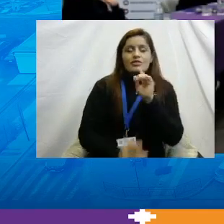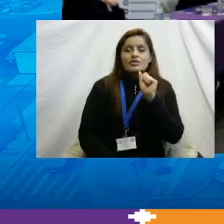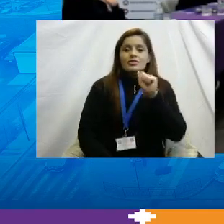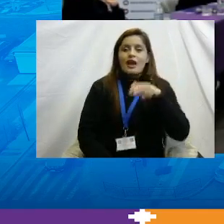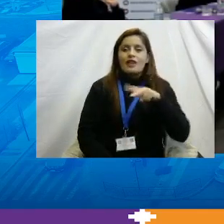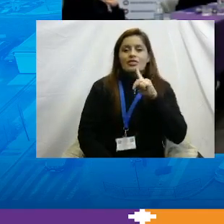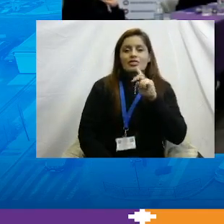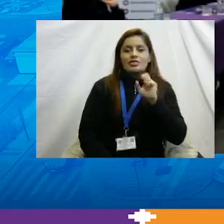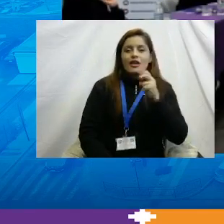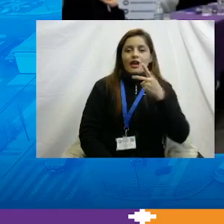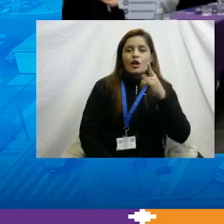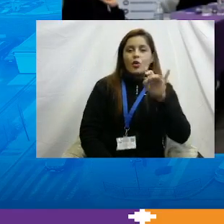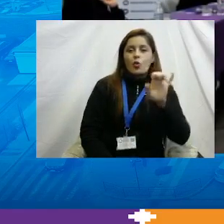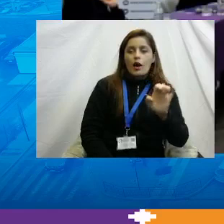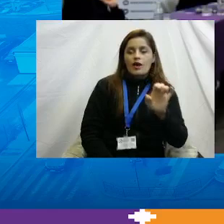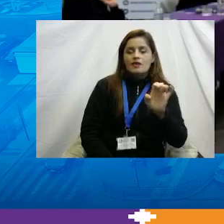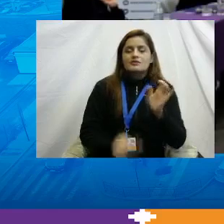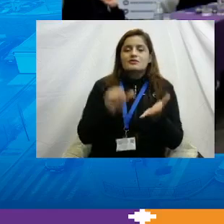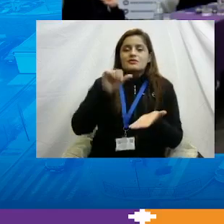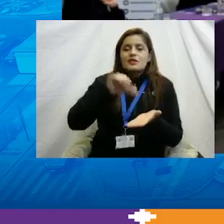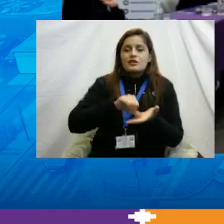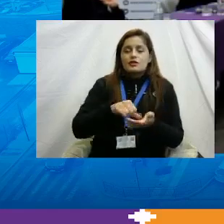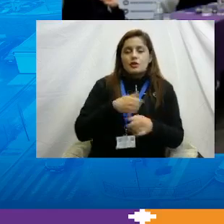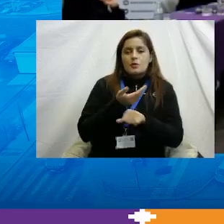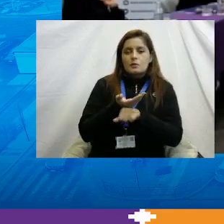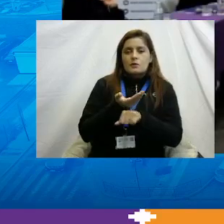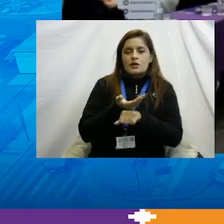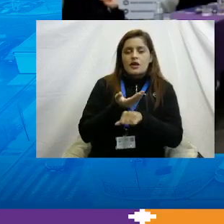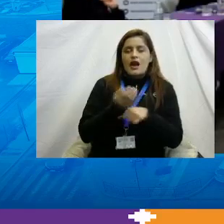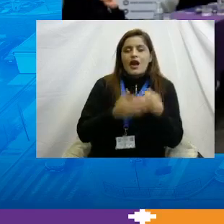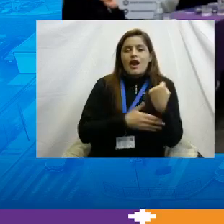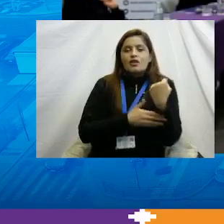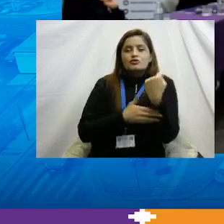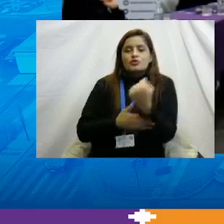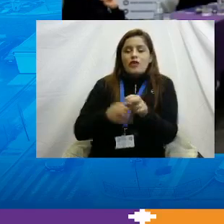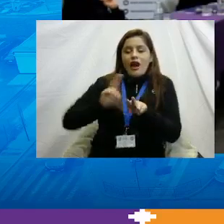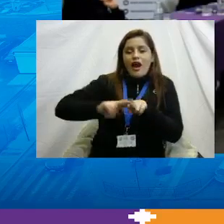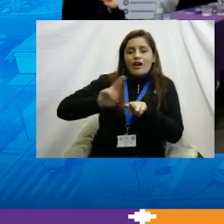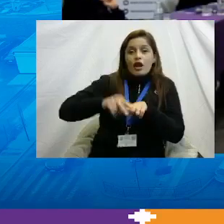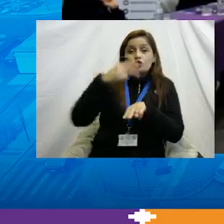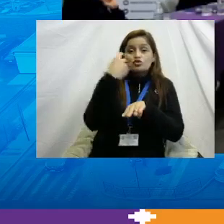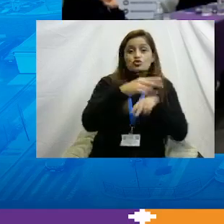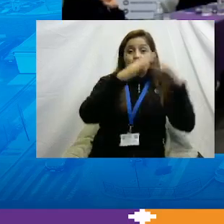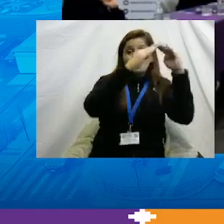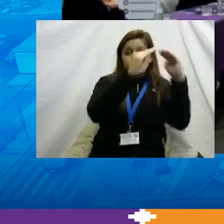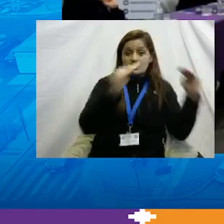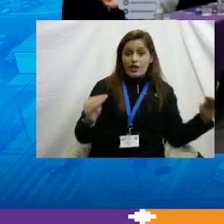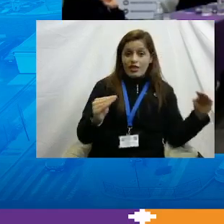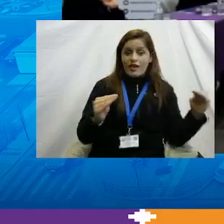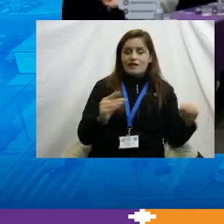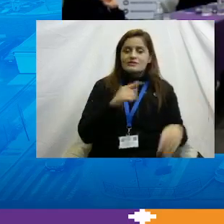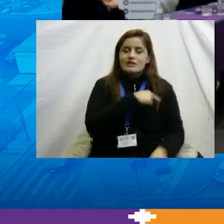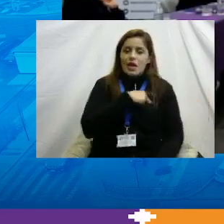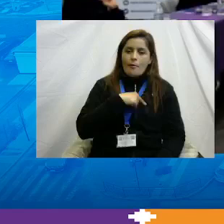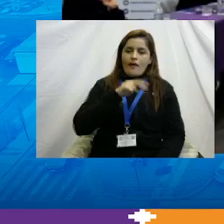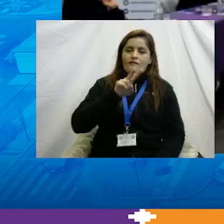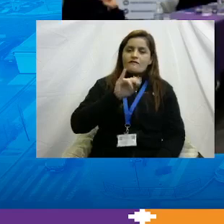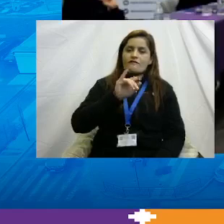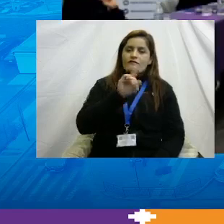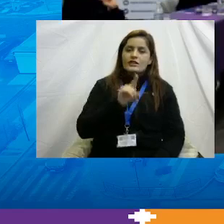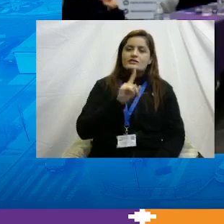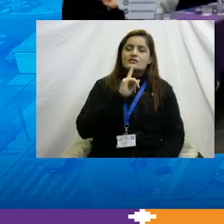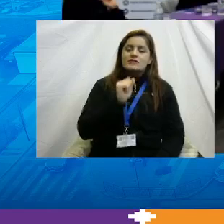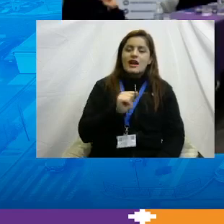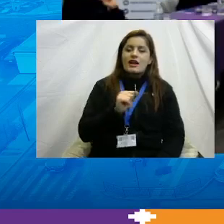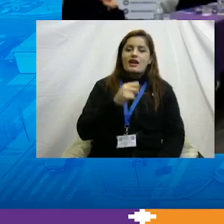Tantehue Centro, junto a su presidenta Janet Mora, solicitan se les pueda brindar ayuda para arreglar la sede de la Junta de Vecinos llamada Vista Hermosa, ya que